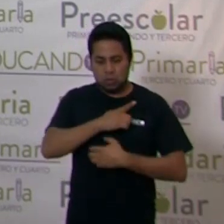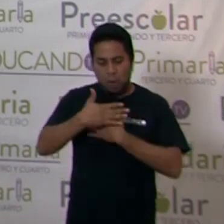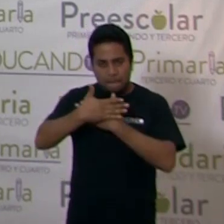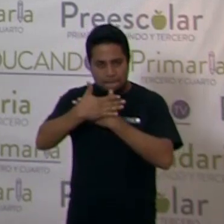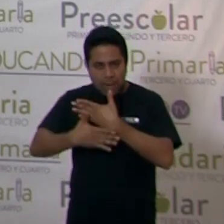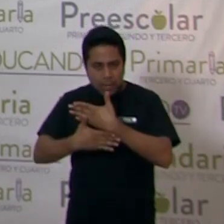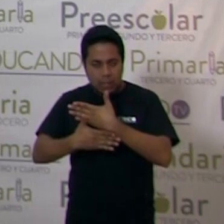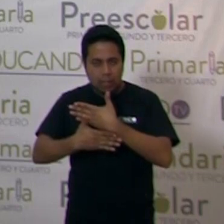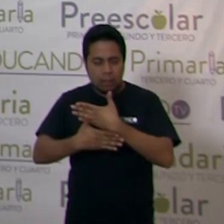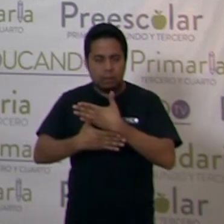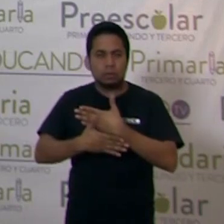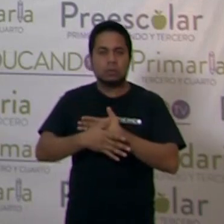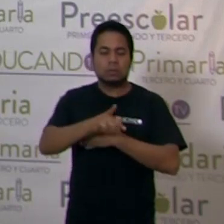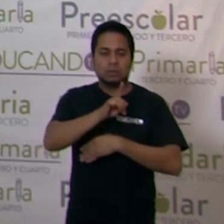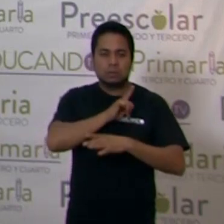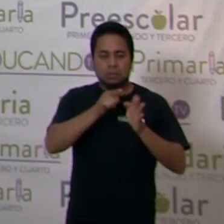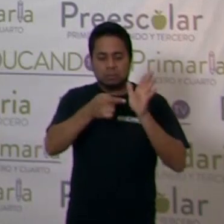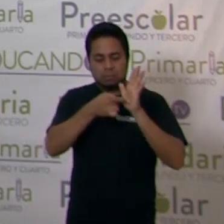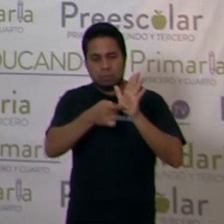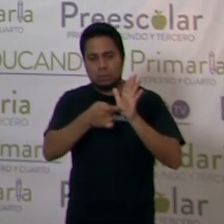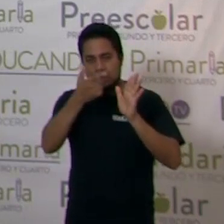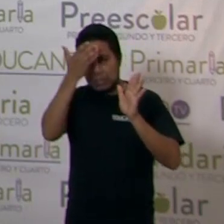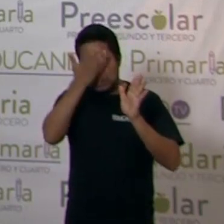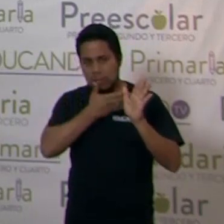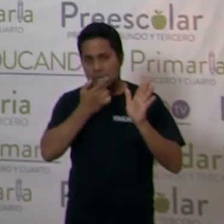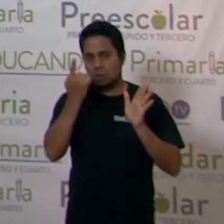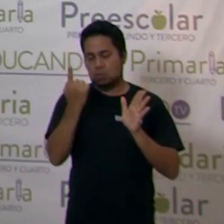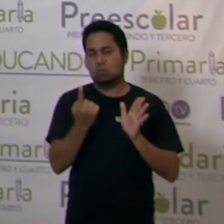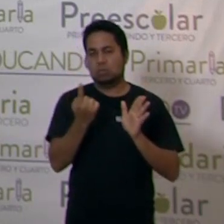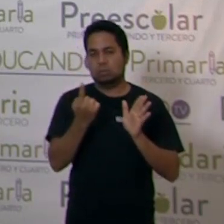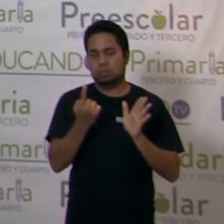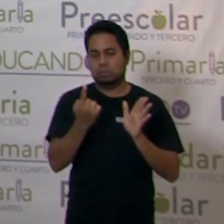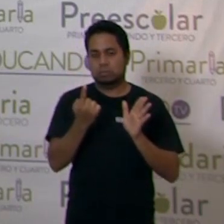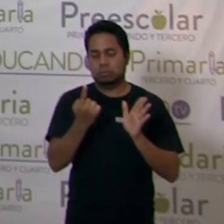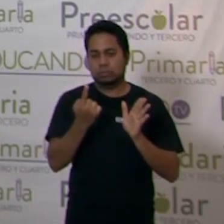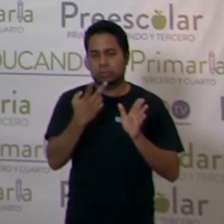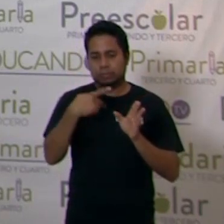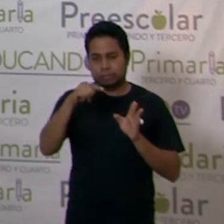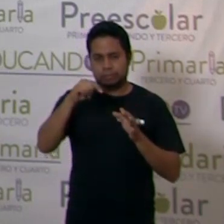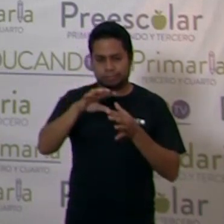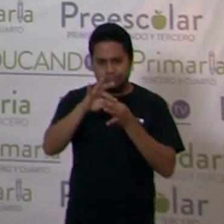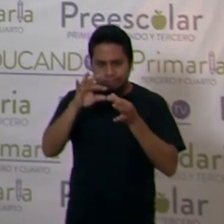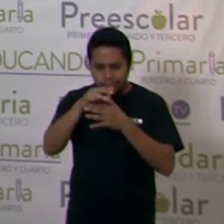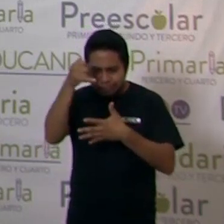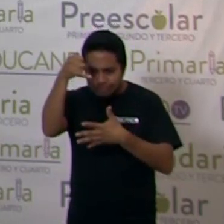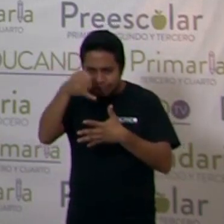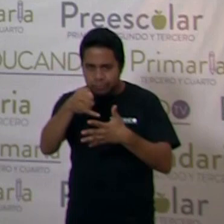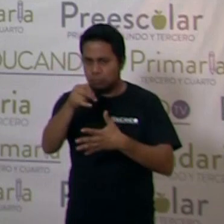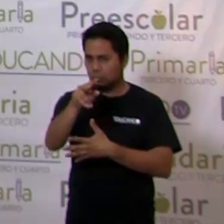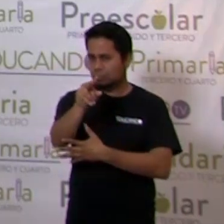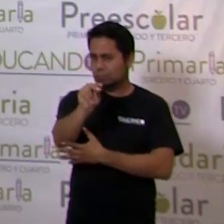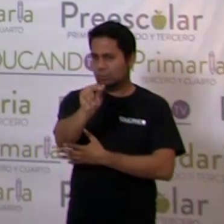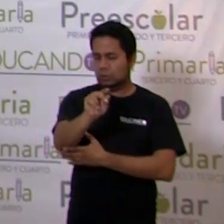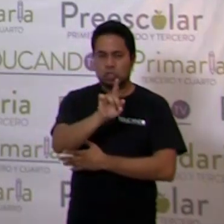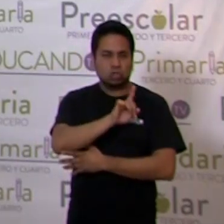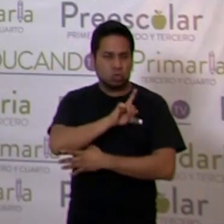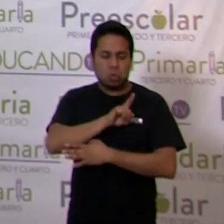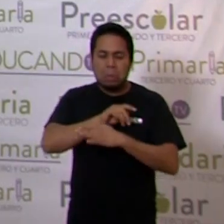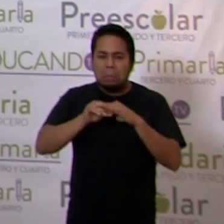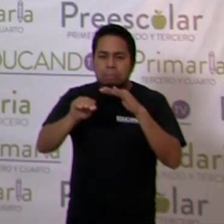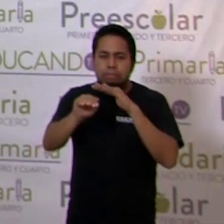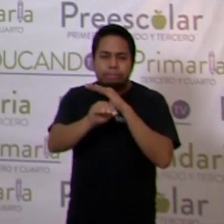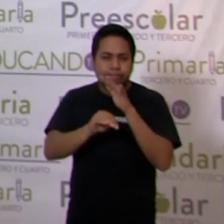estamos mostrando una cara de un cuerpo pero no nos vamos a meter en tantos detalles te voy a